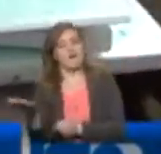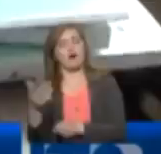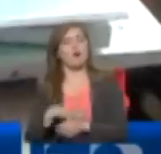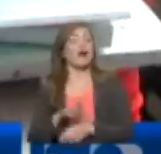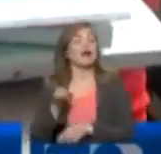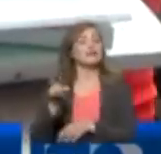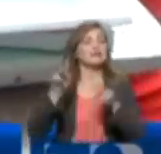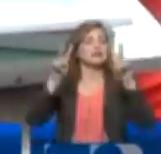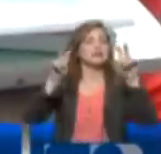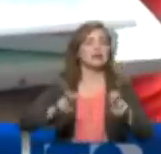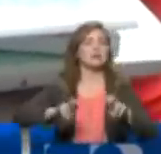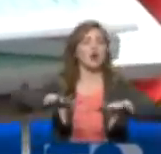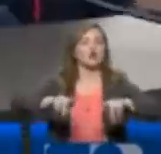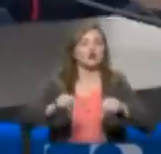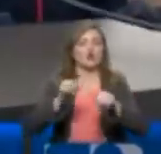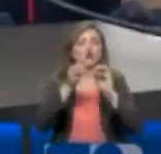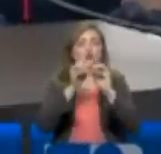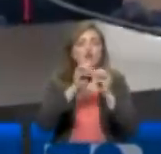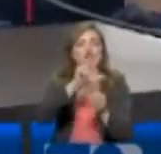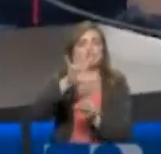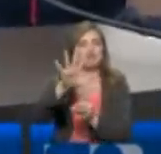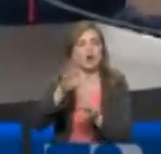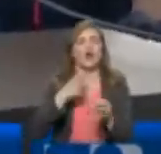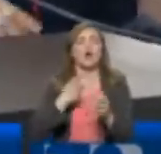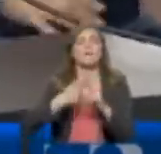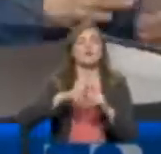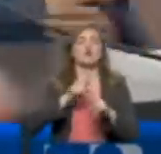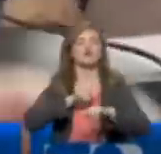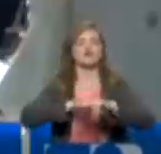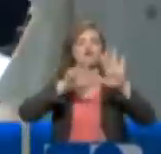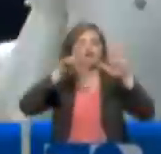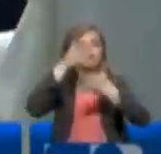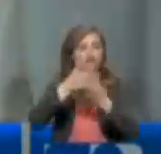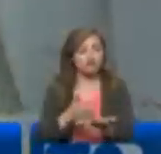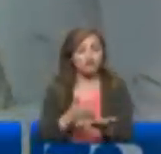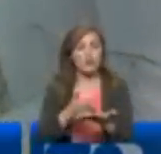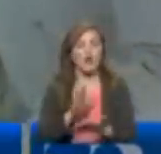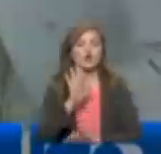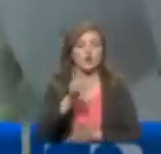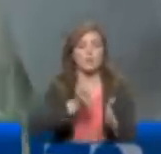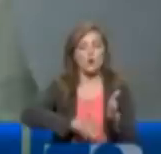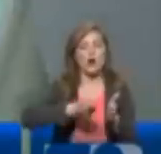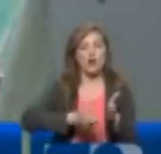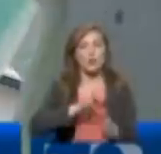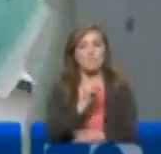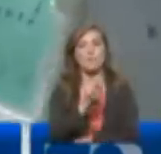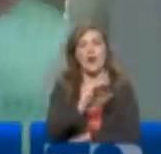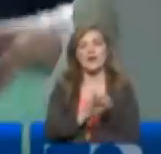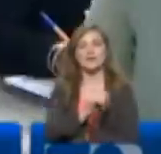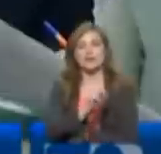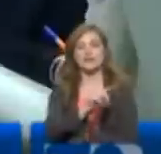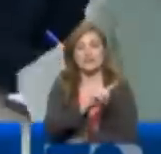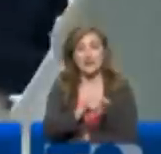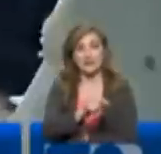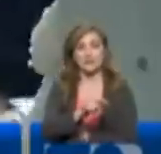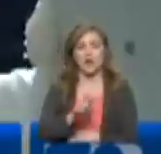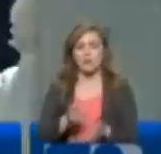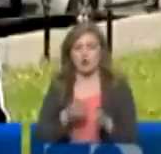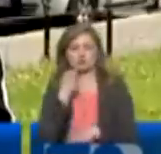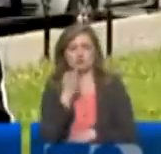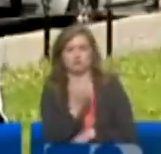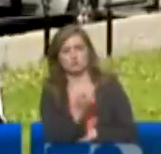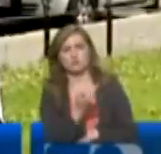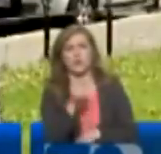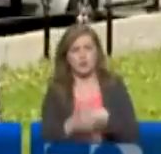caso arroz verde durante esta diligencia que se instaló a las 8 horas con 30 la defensa de pamela martínez el doctor edgar molina argumentó